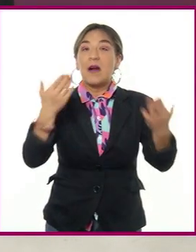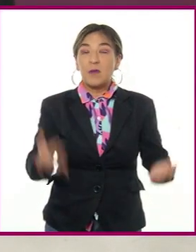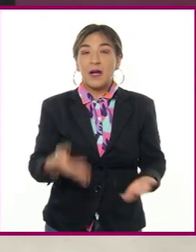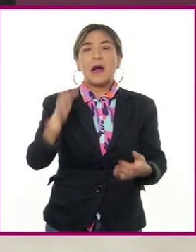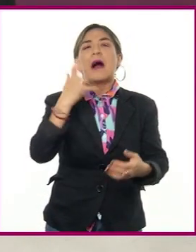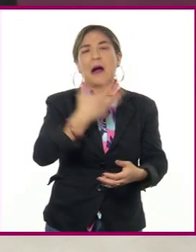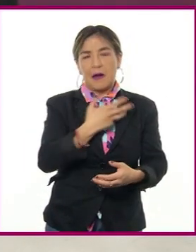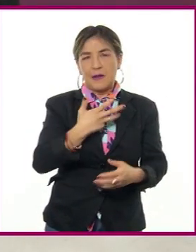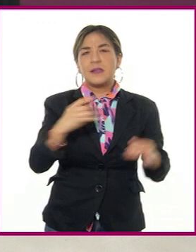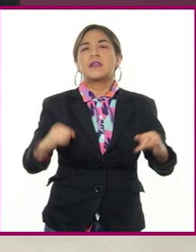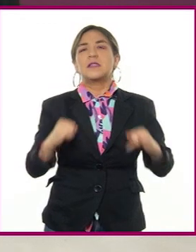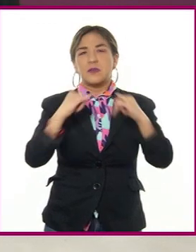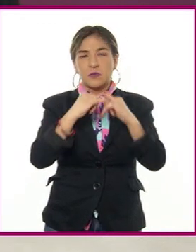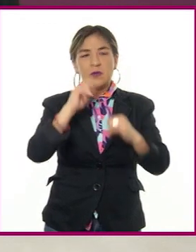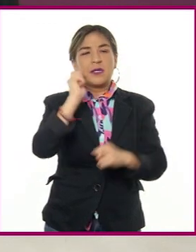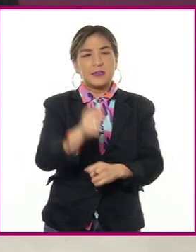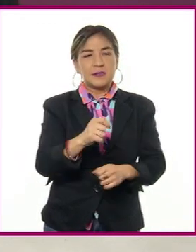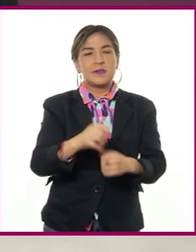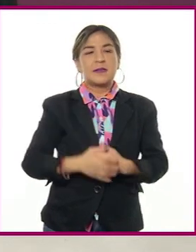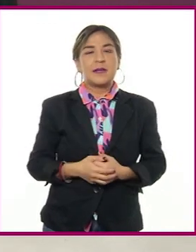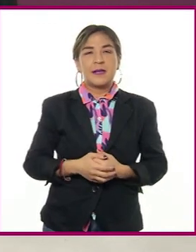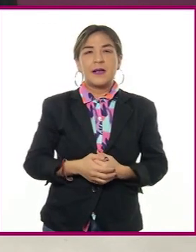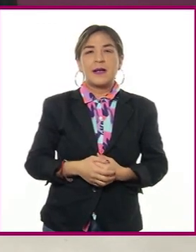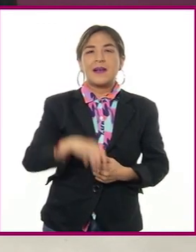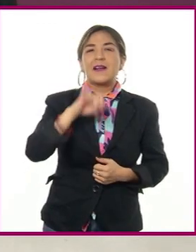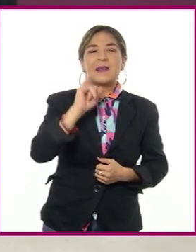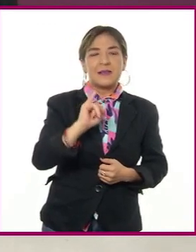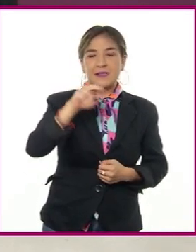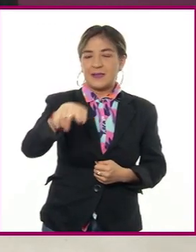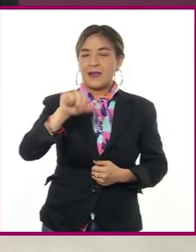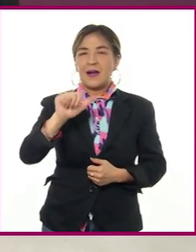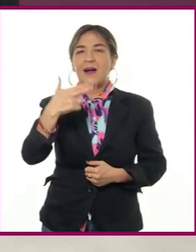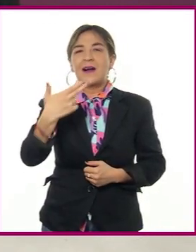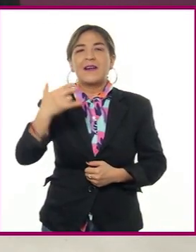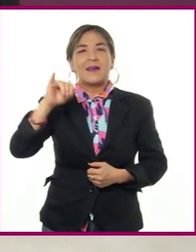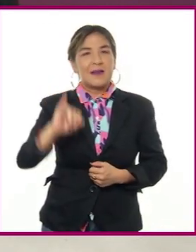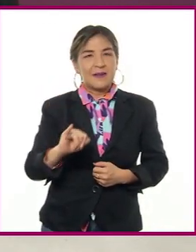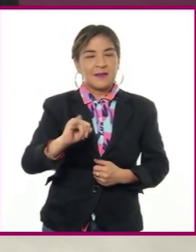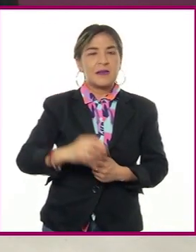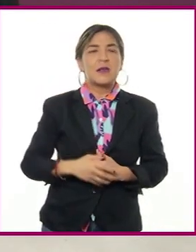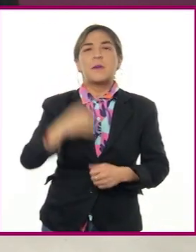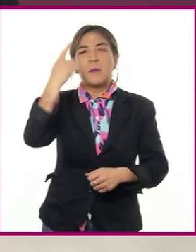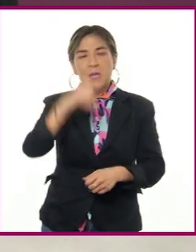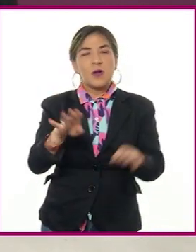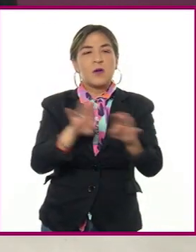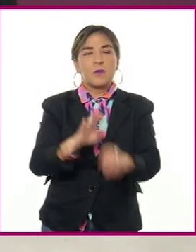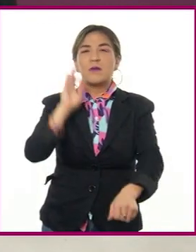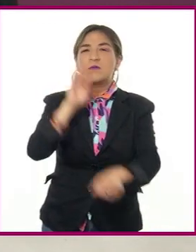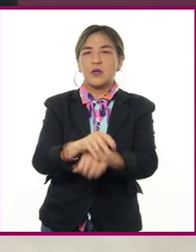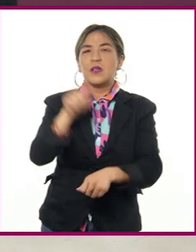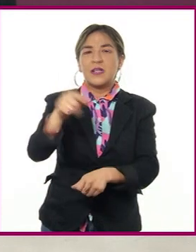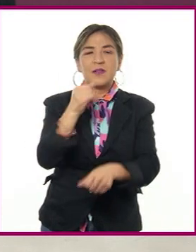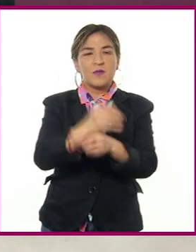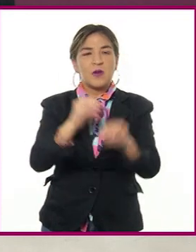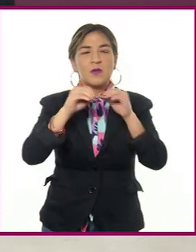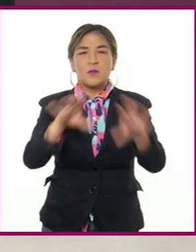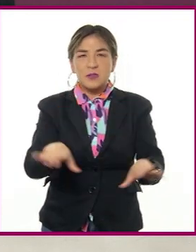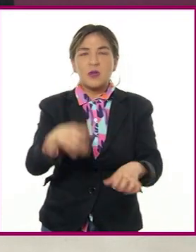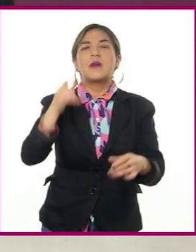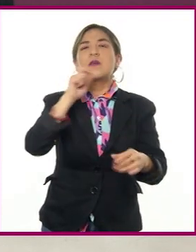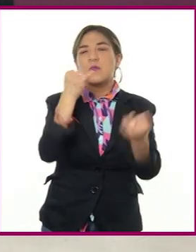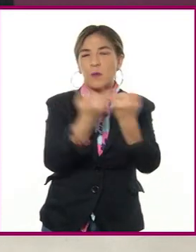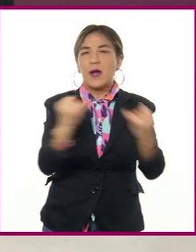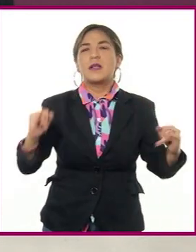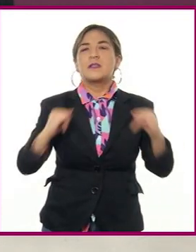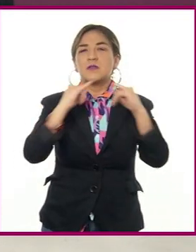con organismos como el Instituto Nacional de Transparencia y Acceso a la Información y Protección de los Datos Personales, a las